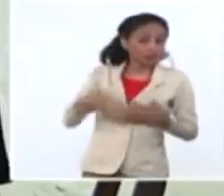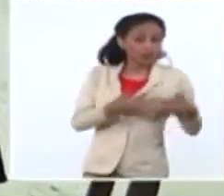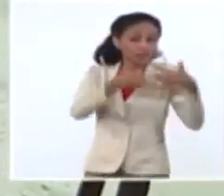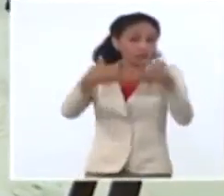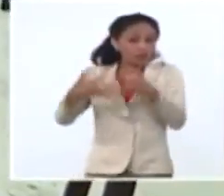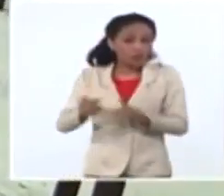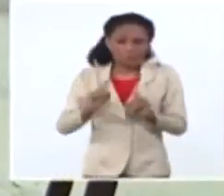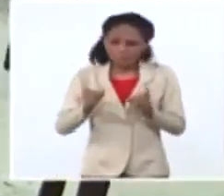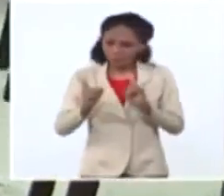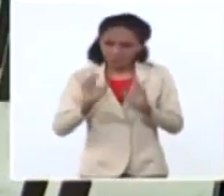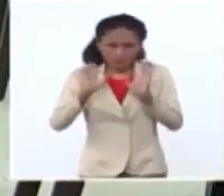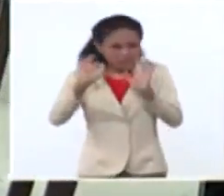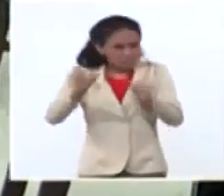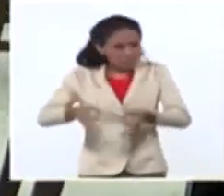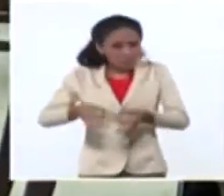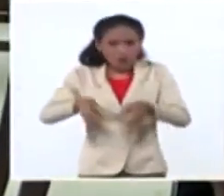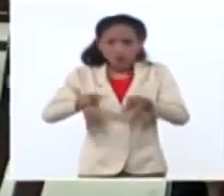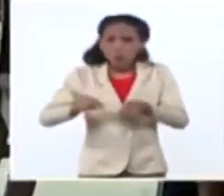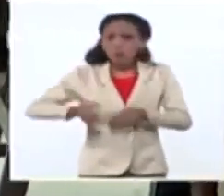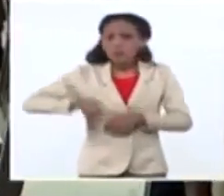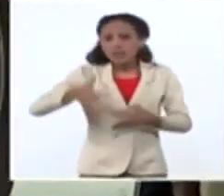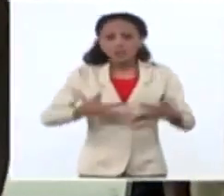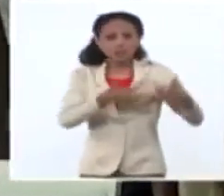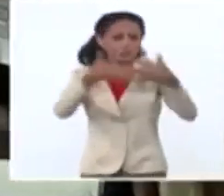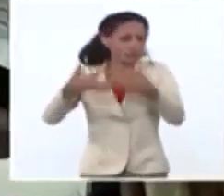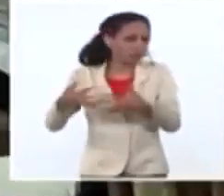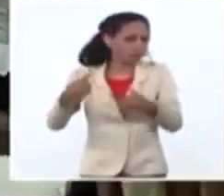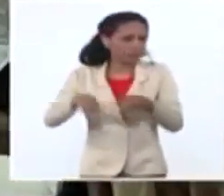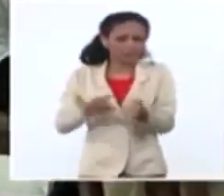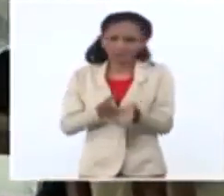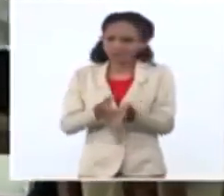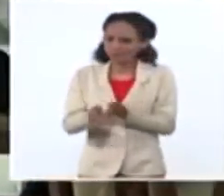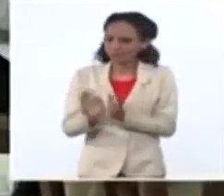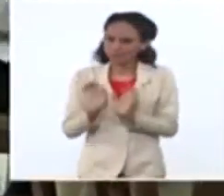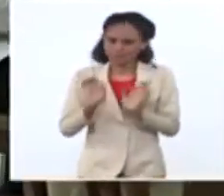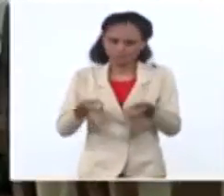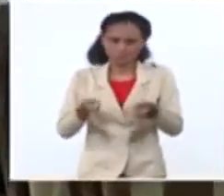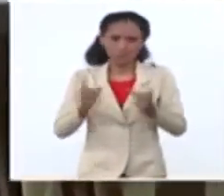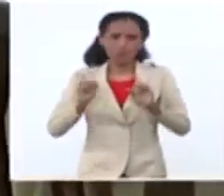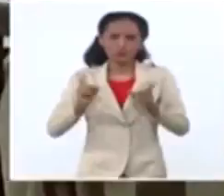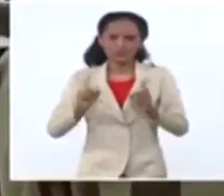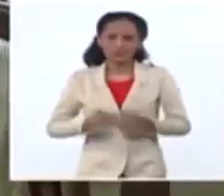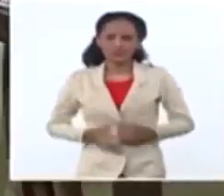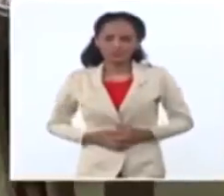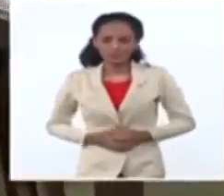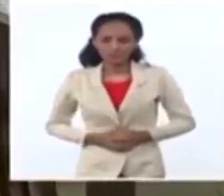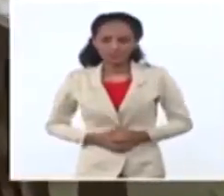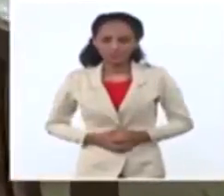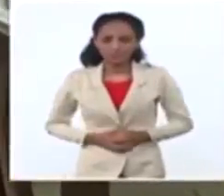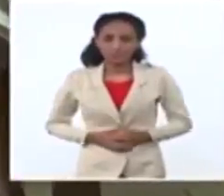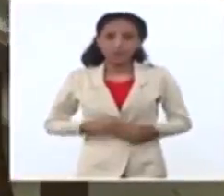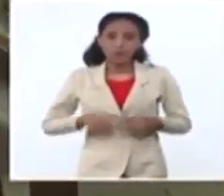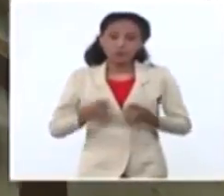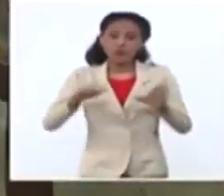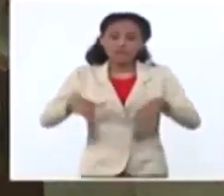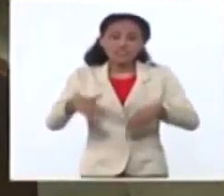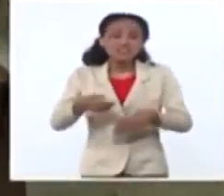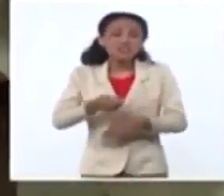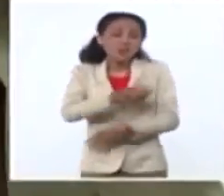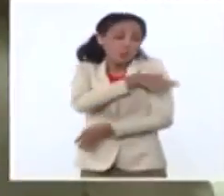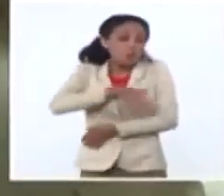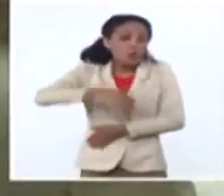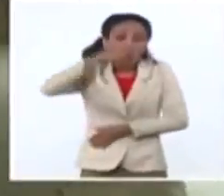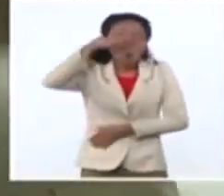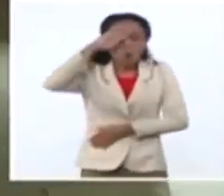siguen fluyendo, al parecer por inercia, en este, y que tienden a alterar la paz social y